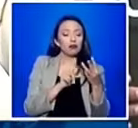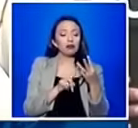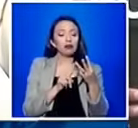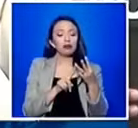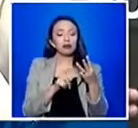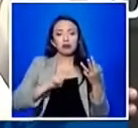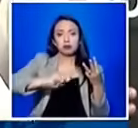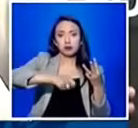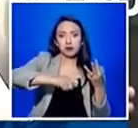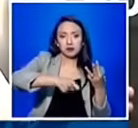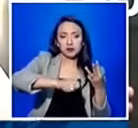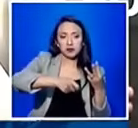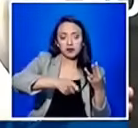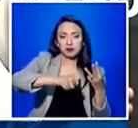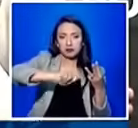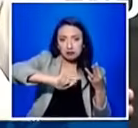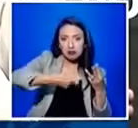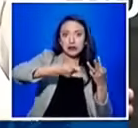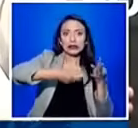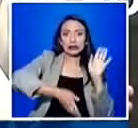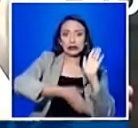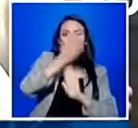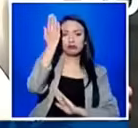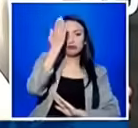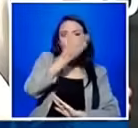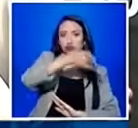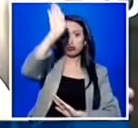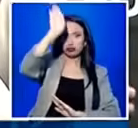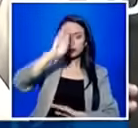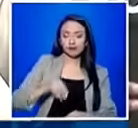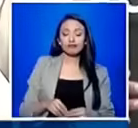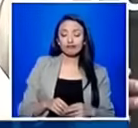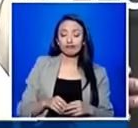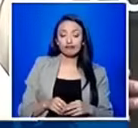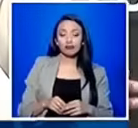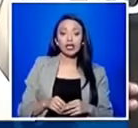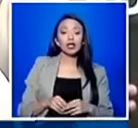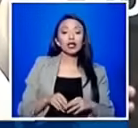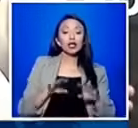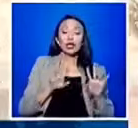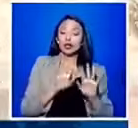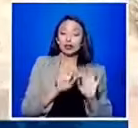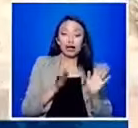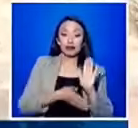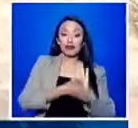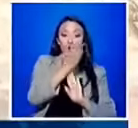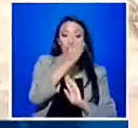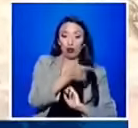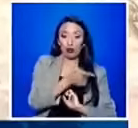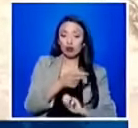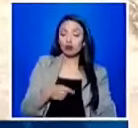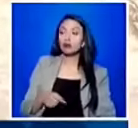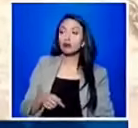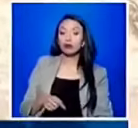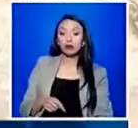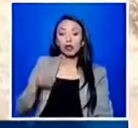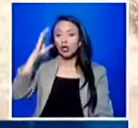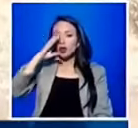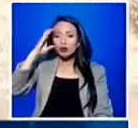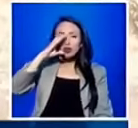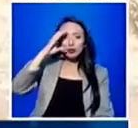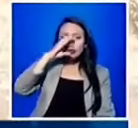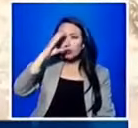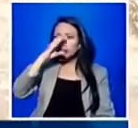también tienen alguna herramienta que logran romper la seguridad del switch y prender el vehículo. El rastreo